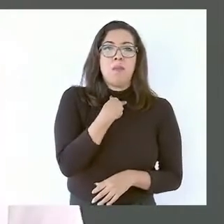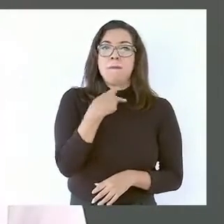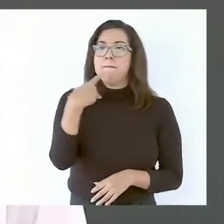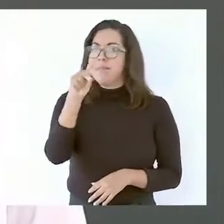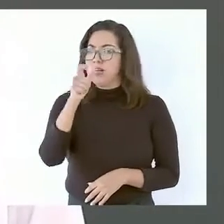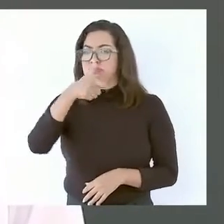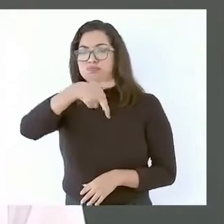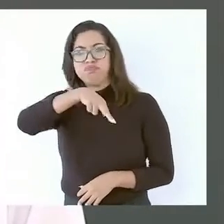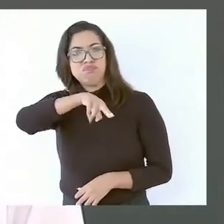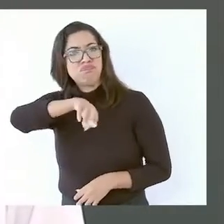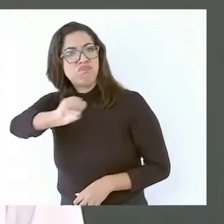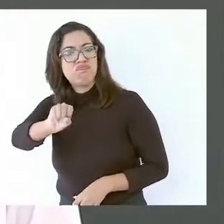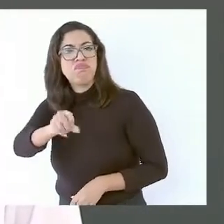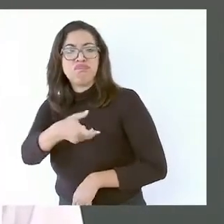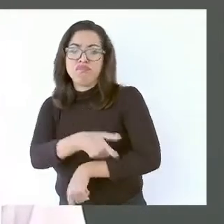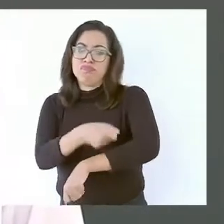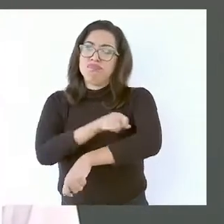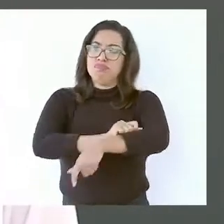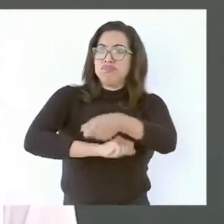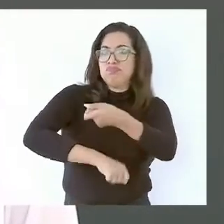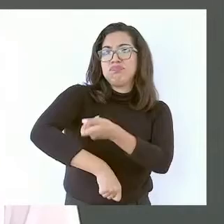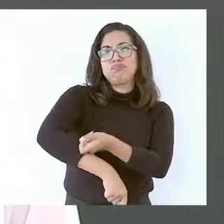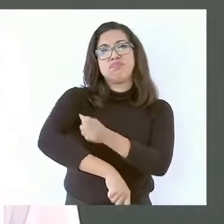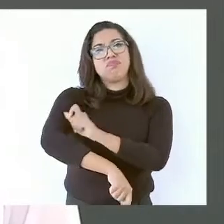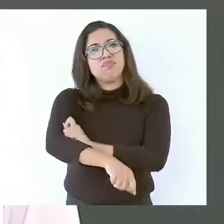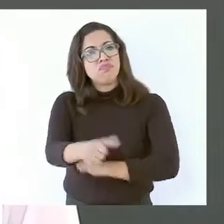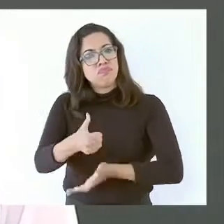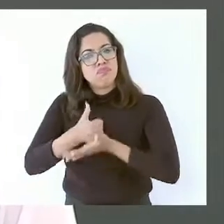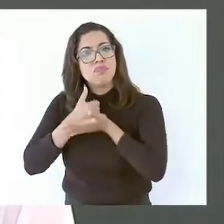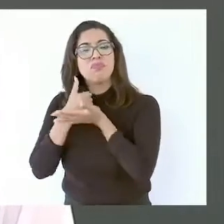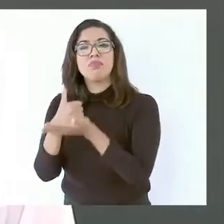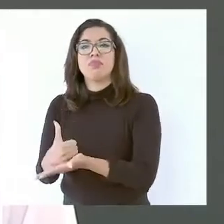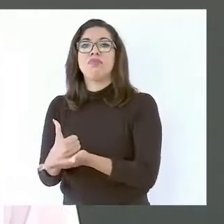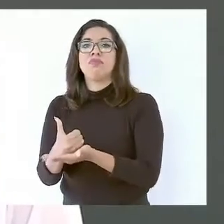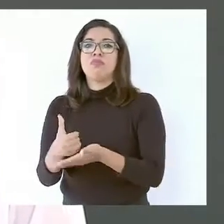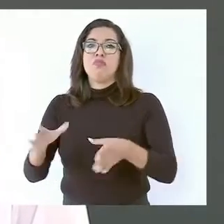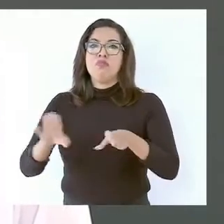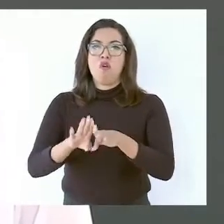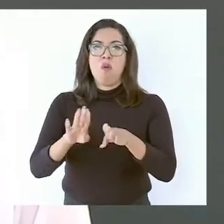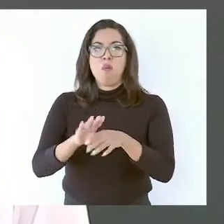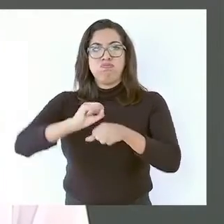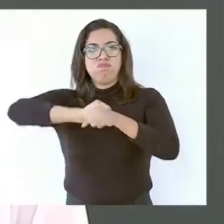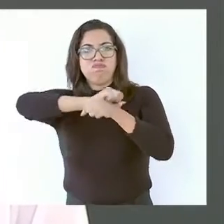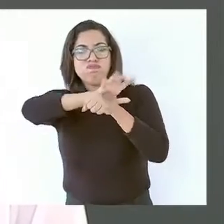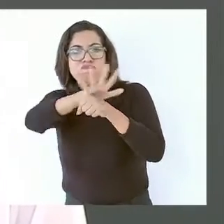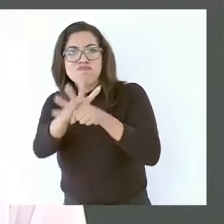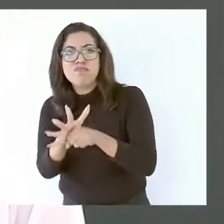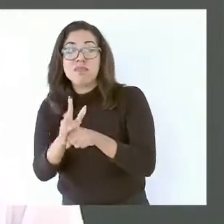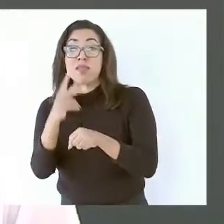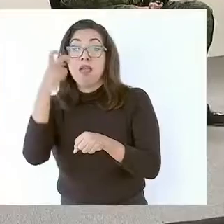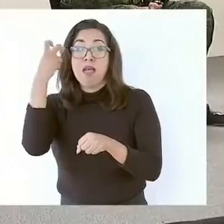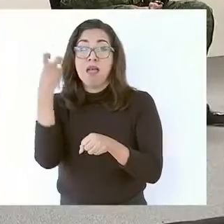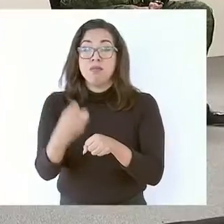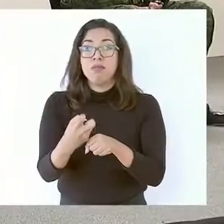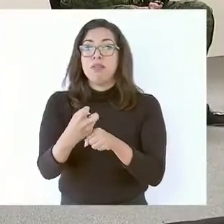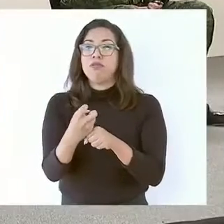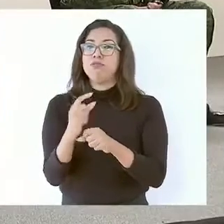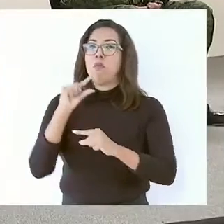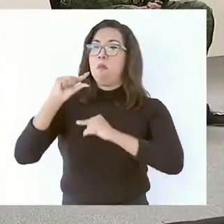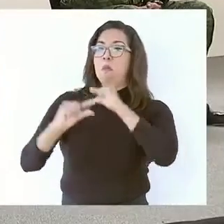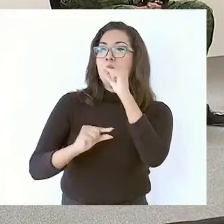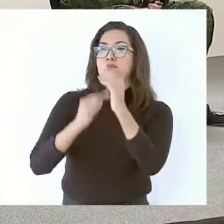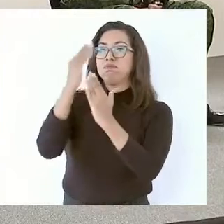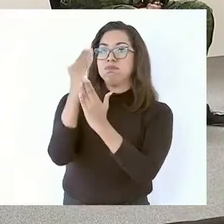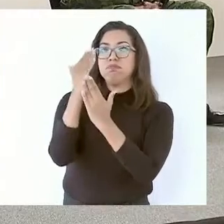Quintana Roo va día a día luchando por mantener la contención del contagio del virus y paralelamente avanzamos en la